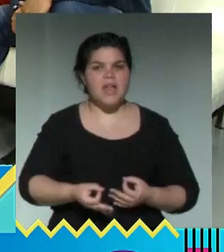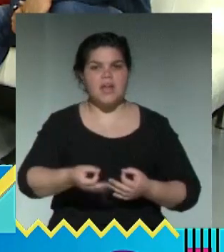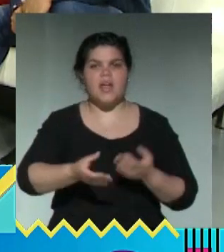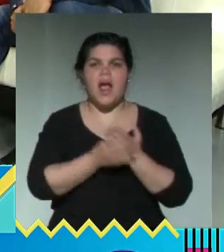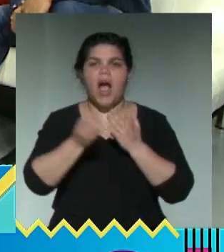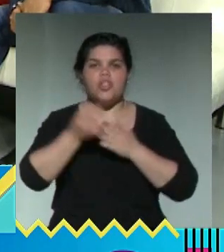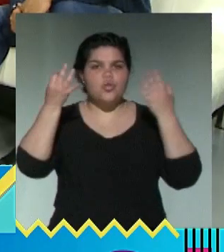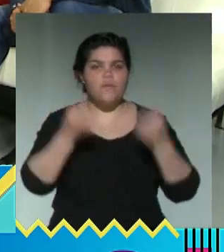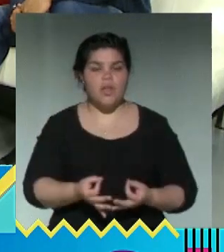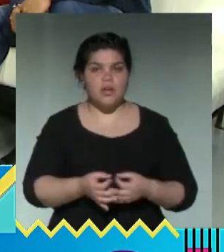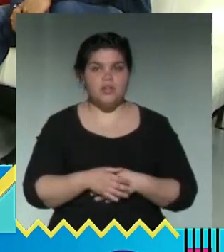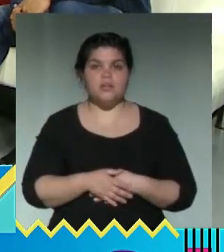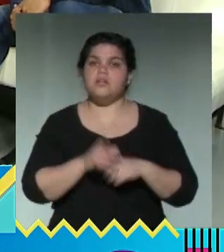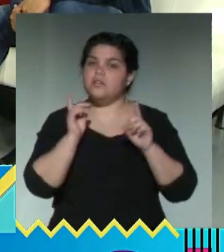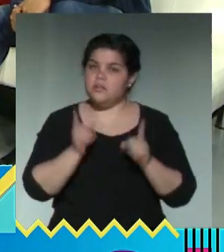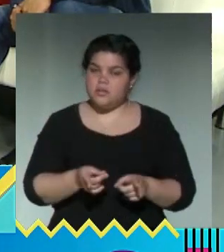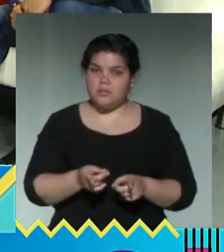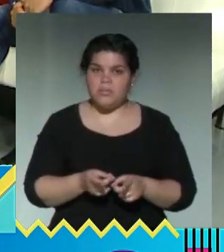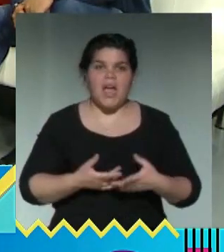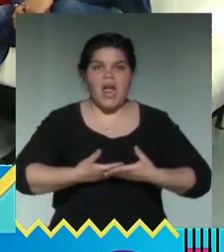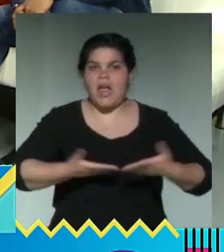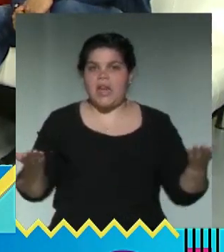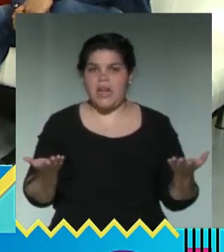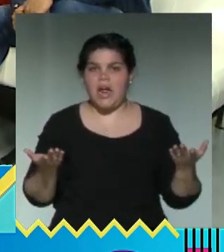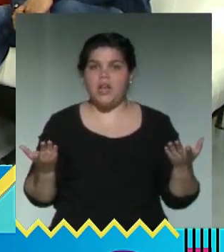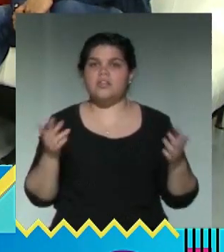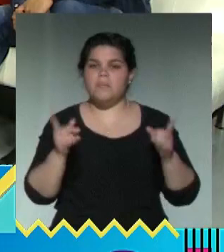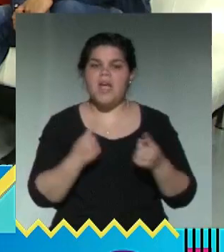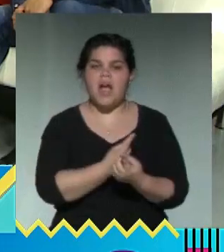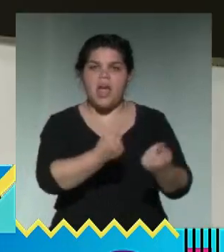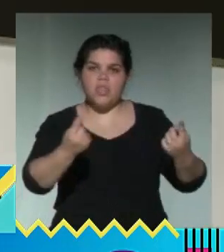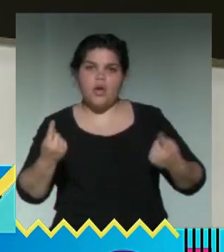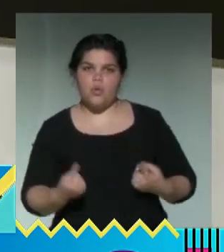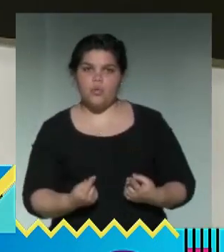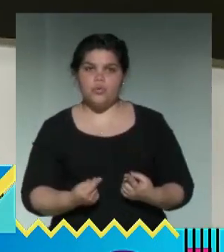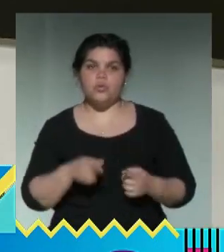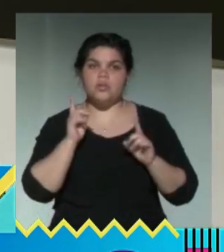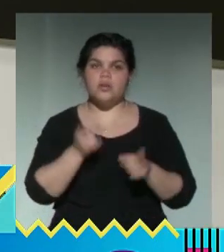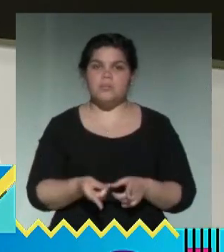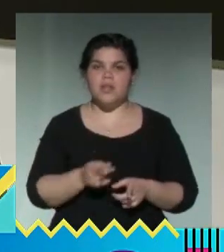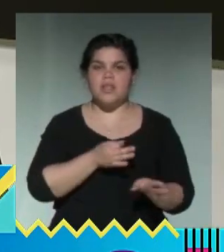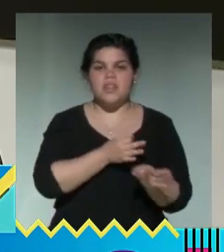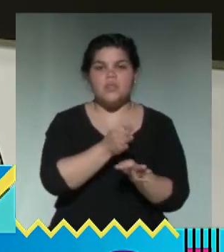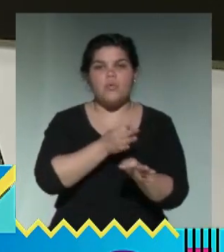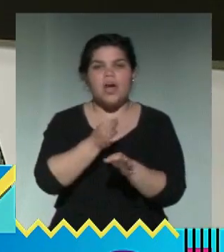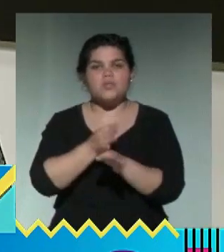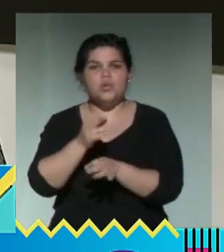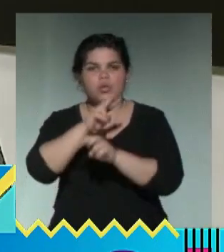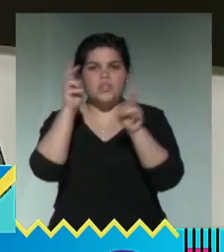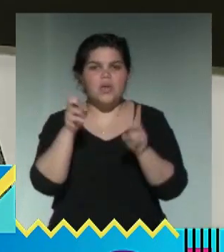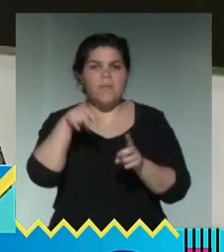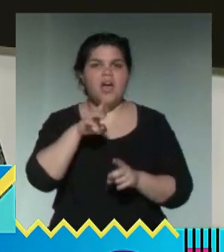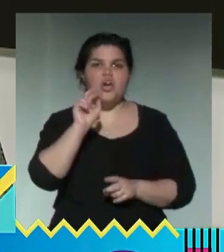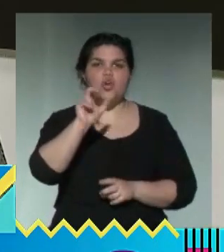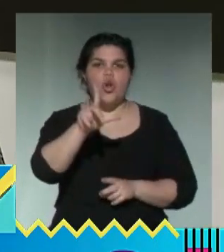en términos particulares, más allá de lo macro que se pueda generar, y bueno, de ahí seguir hablando un poco más del rol de la educación. ¿Qué podemos seguir haciendo,